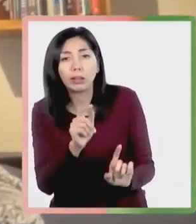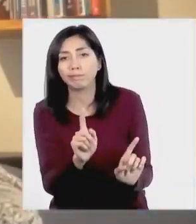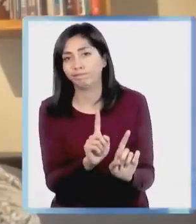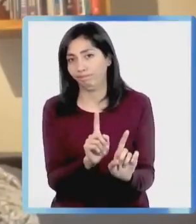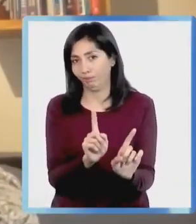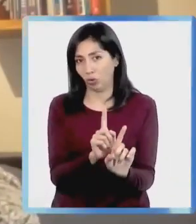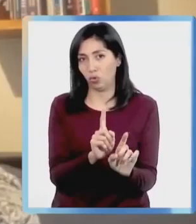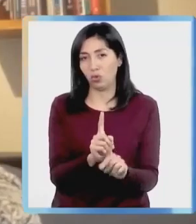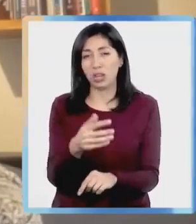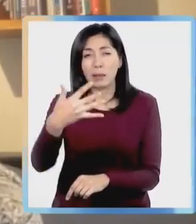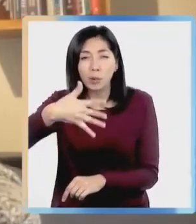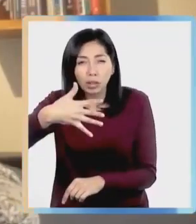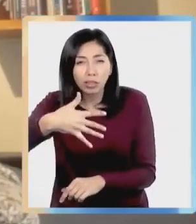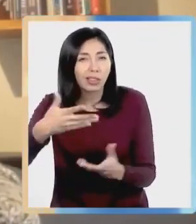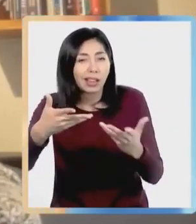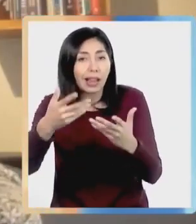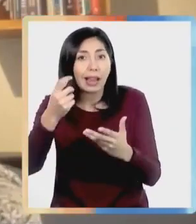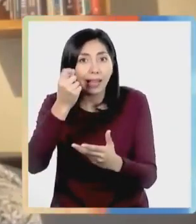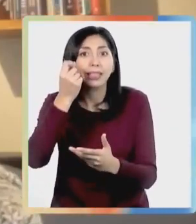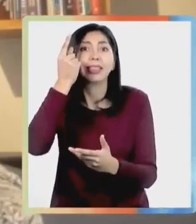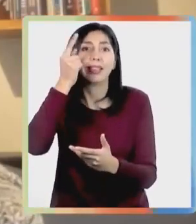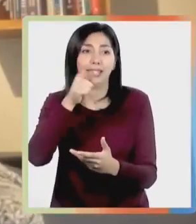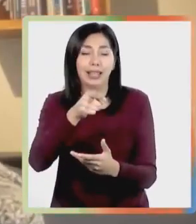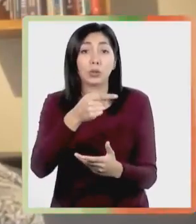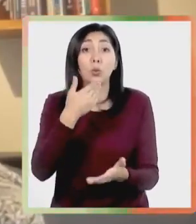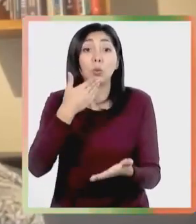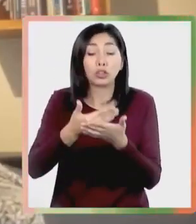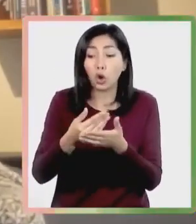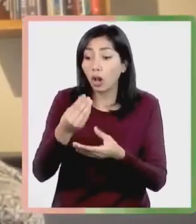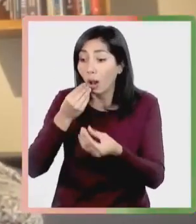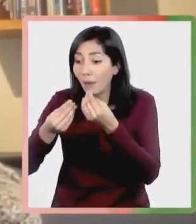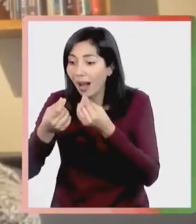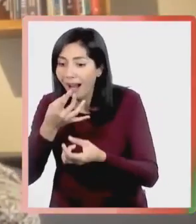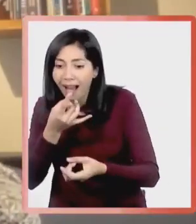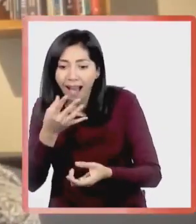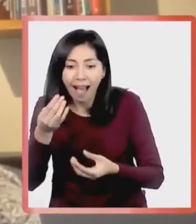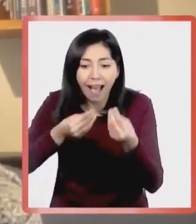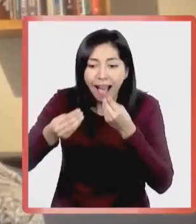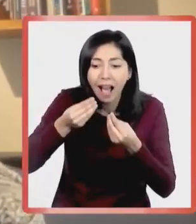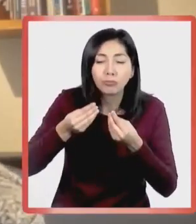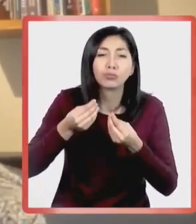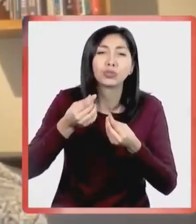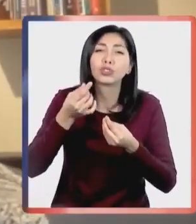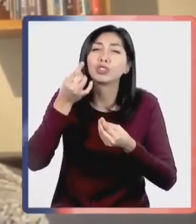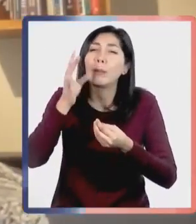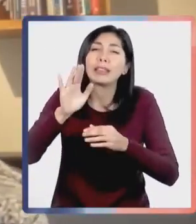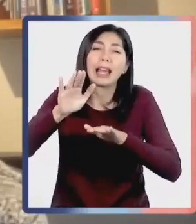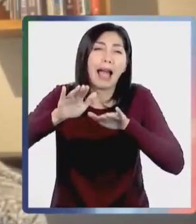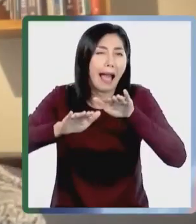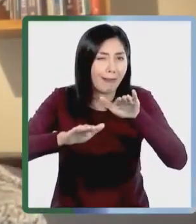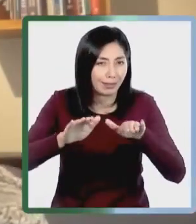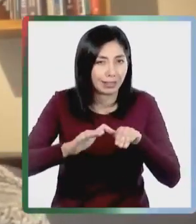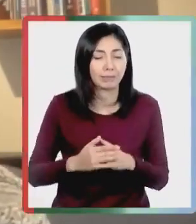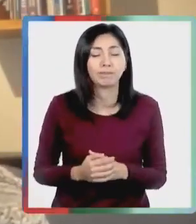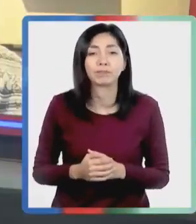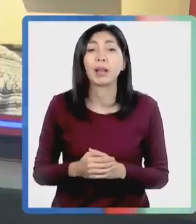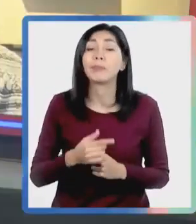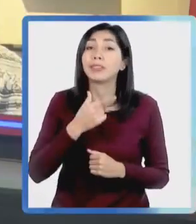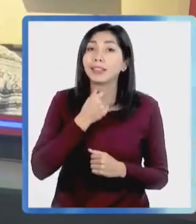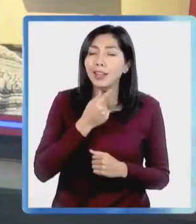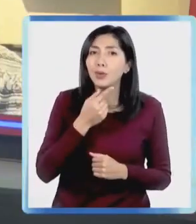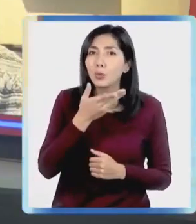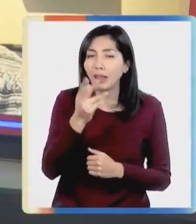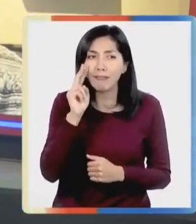sea siempre rutina. O sea, lo importante es entender de que estas salidas son salidas extraordinarias.